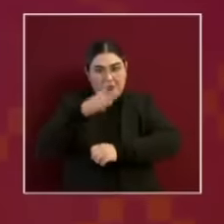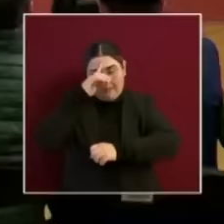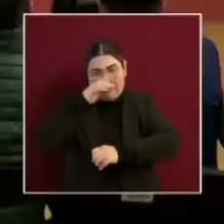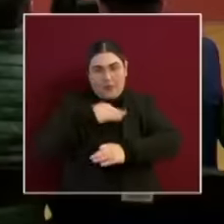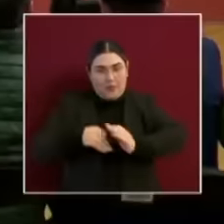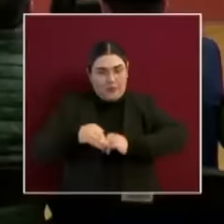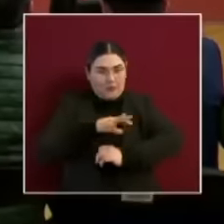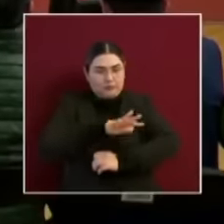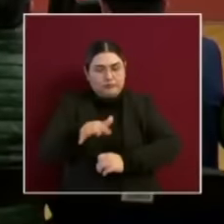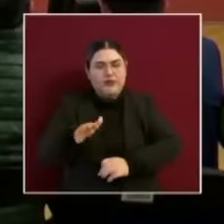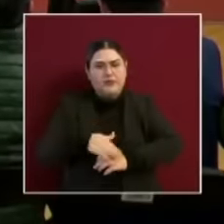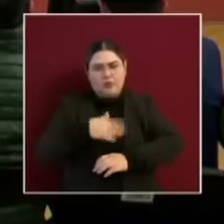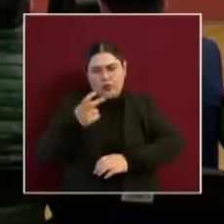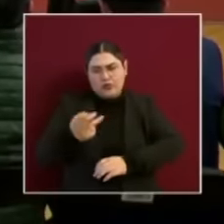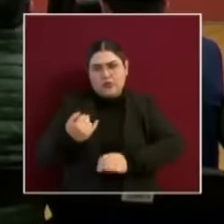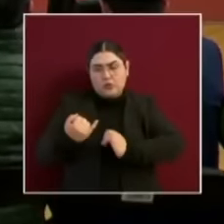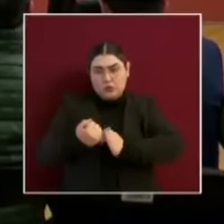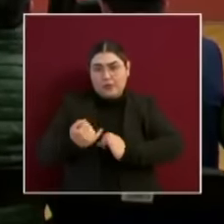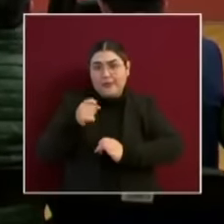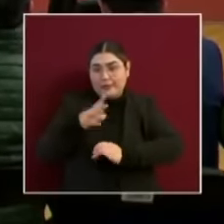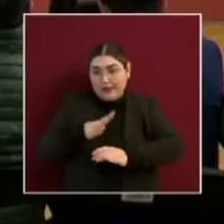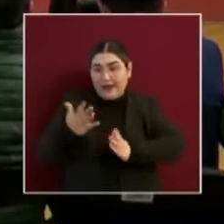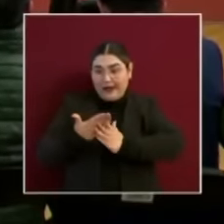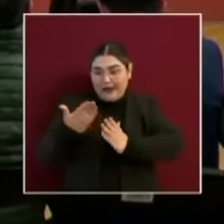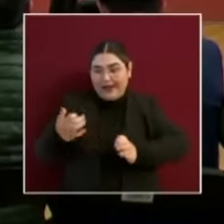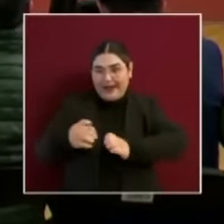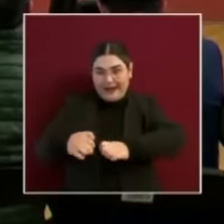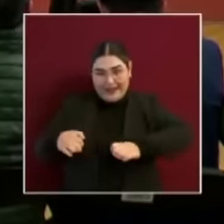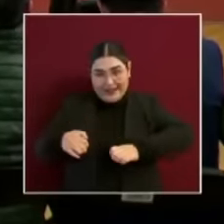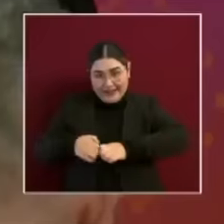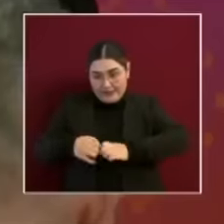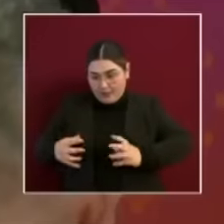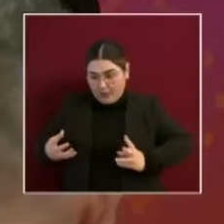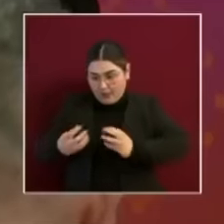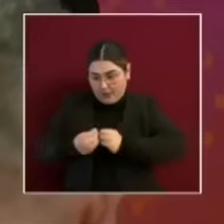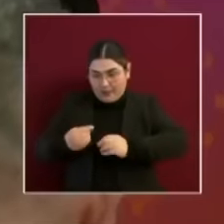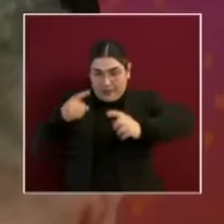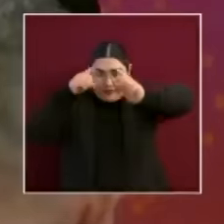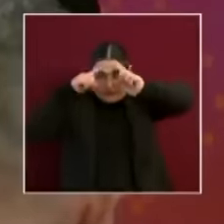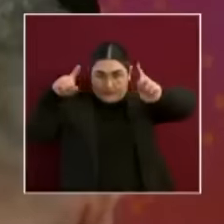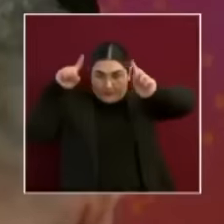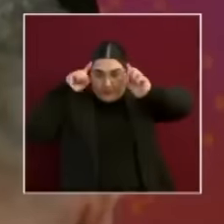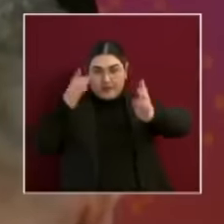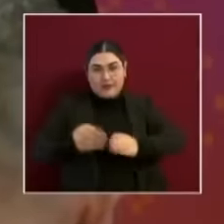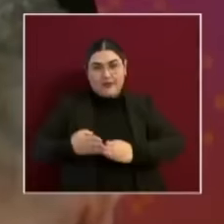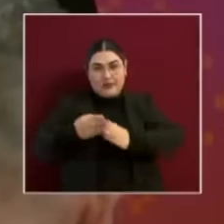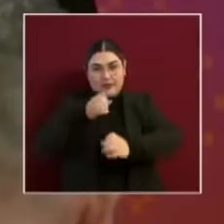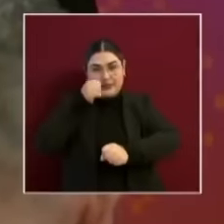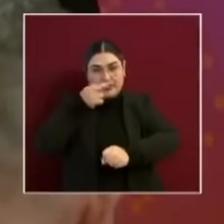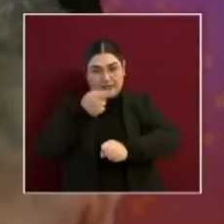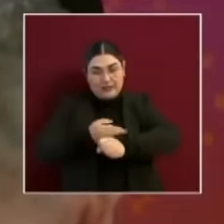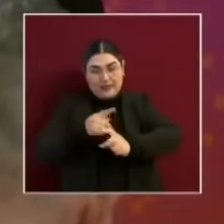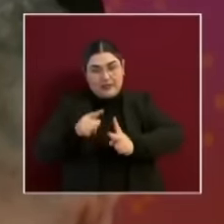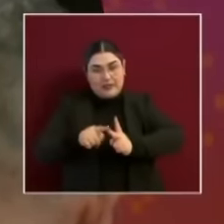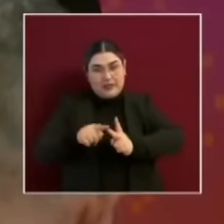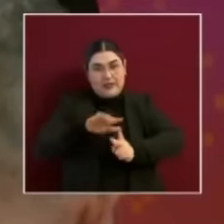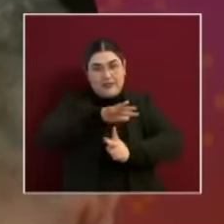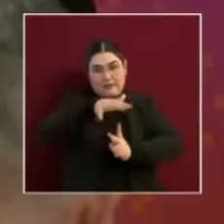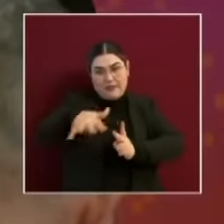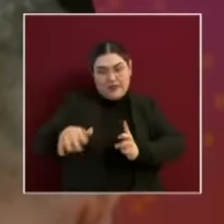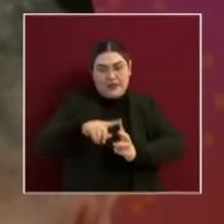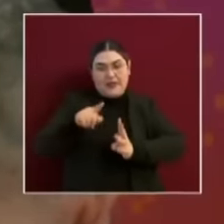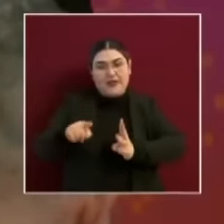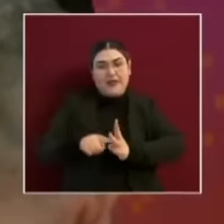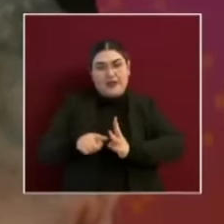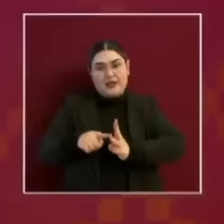gobernador, el equipo que se conformó de la Secretaría de Marina, la Secretaría de Medio Ambiente y Recursos Naturales y el secretario